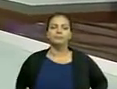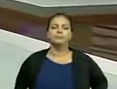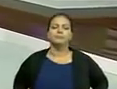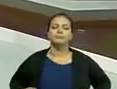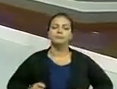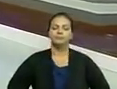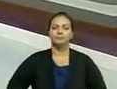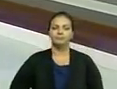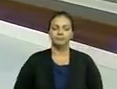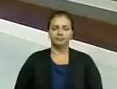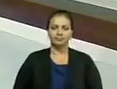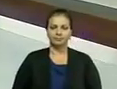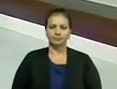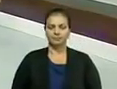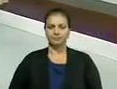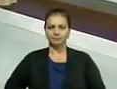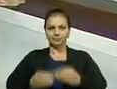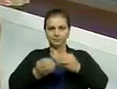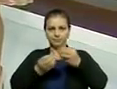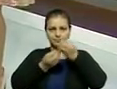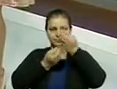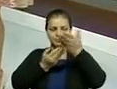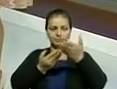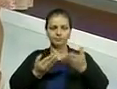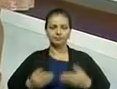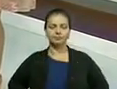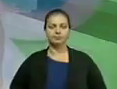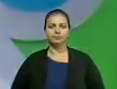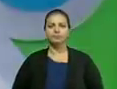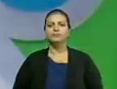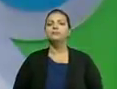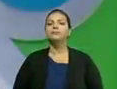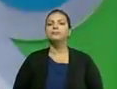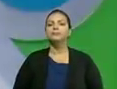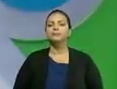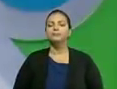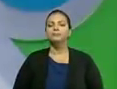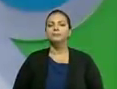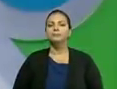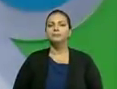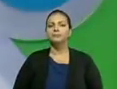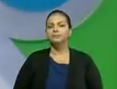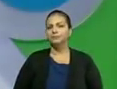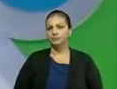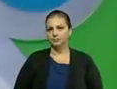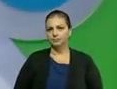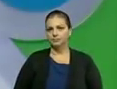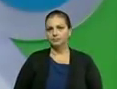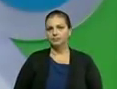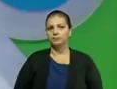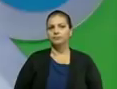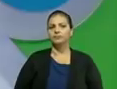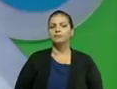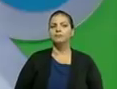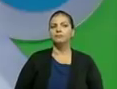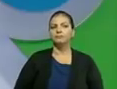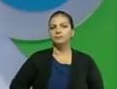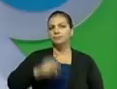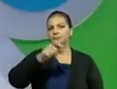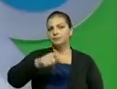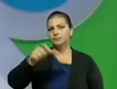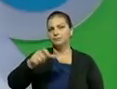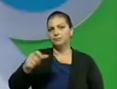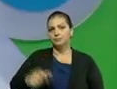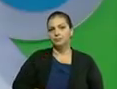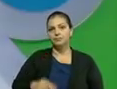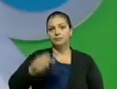Vamos con más información, amigos televidentes. Capturan a 5 personas, 4 de ellas presuntamente implicadas en una balacera en Manta,